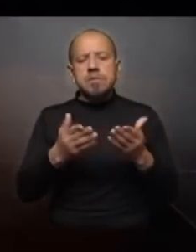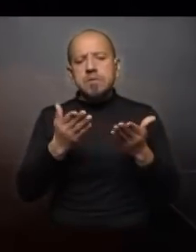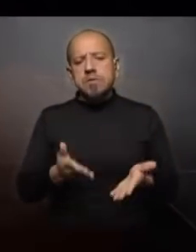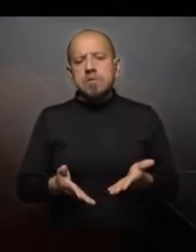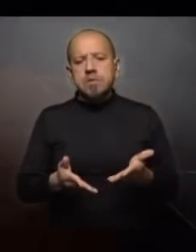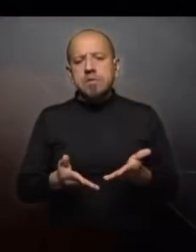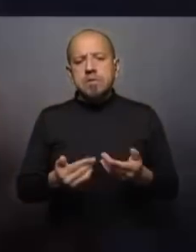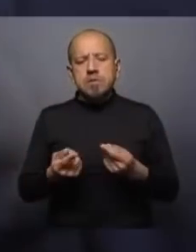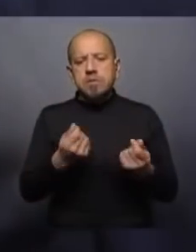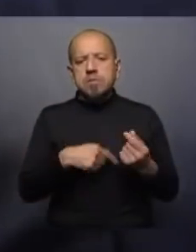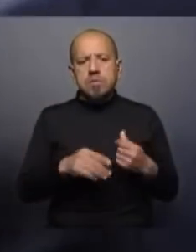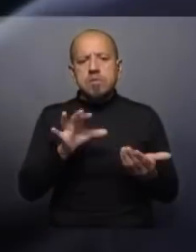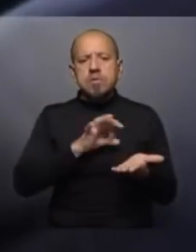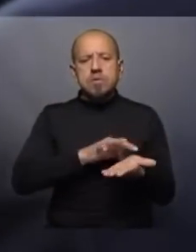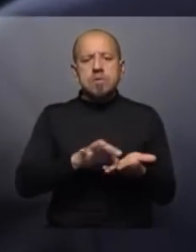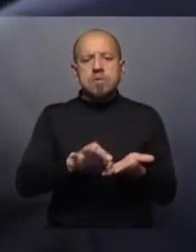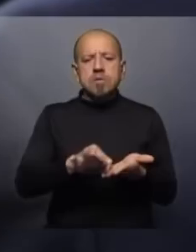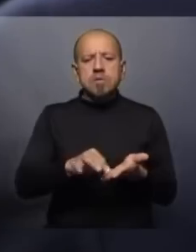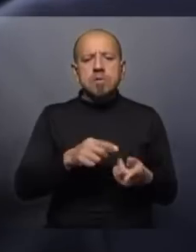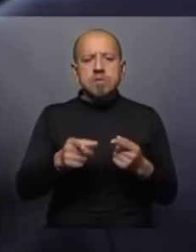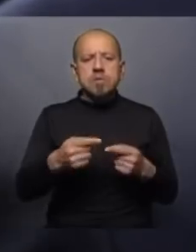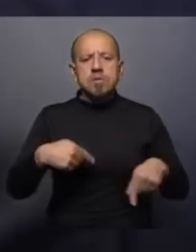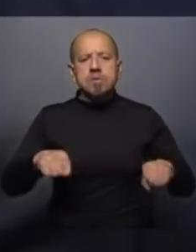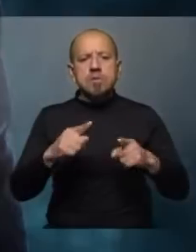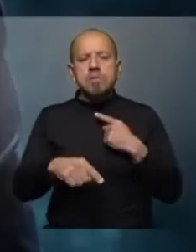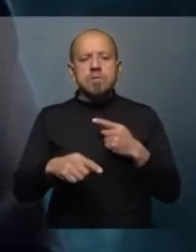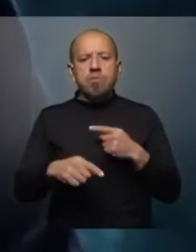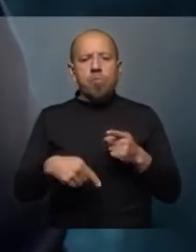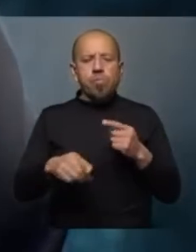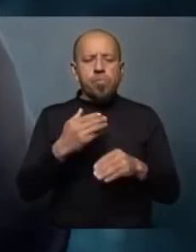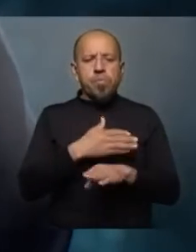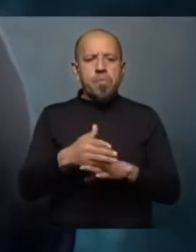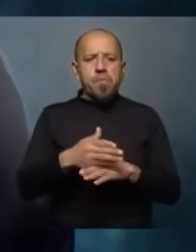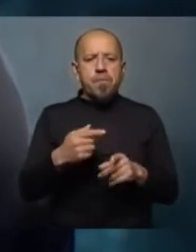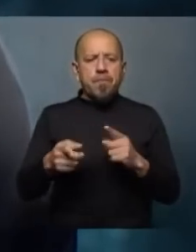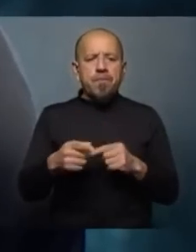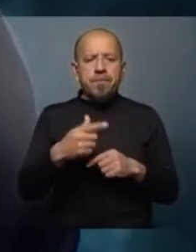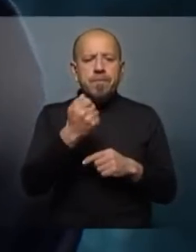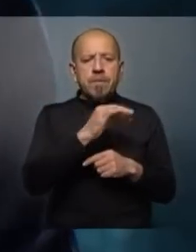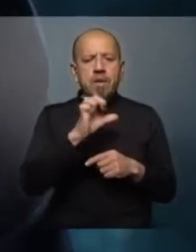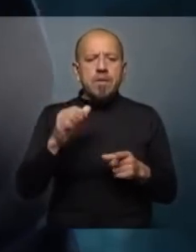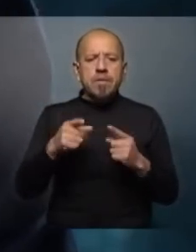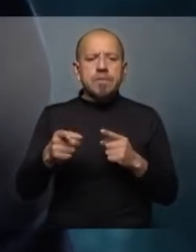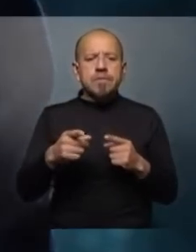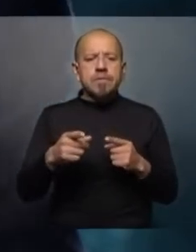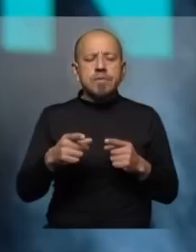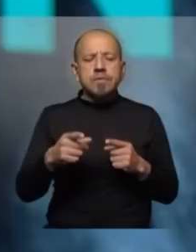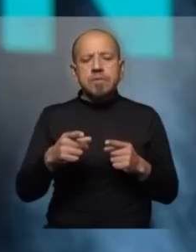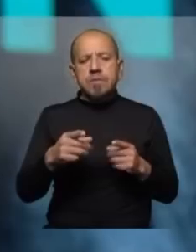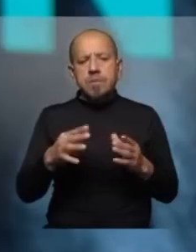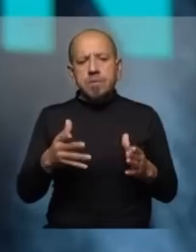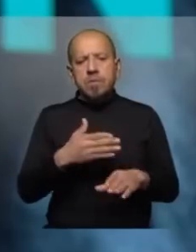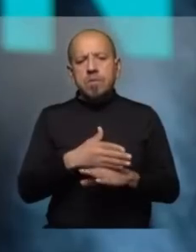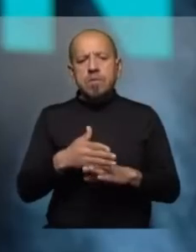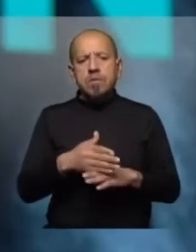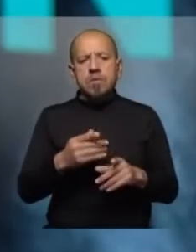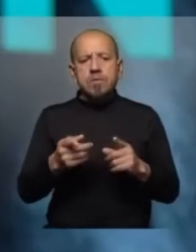compras de servicio crecientes que ha habido desde hacia al círculo católico después de la de hace sí bien digo al círculo católico después